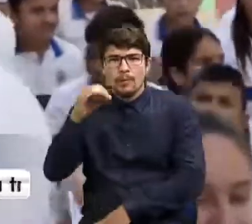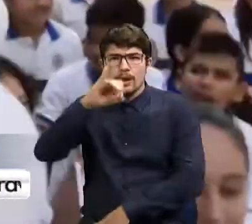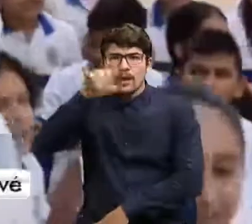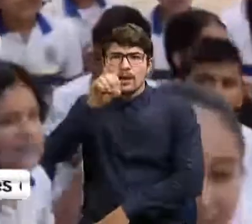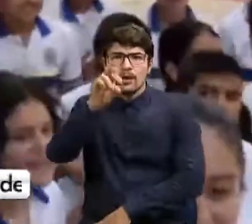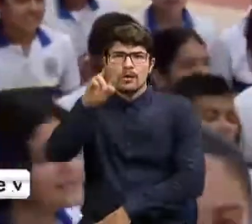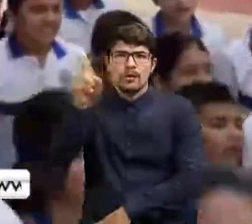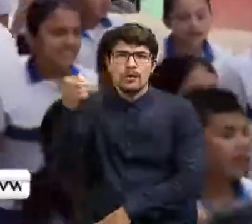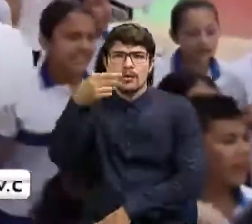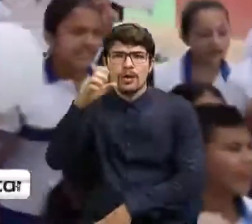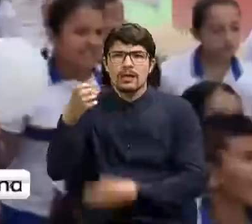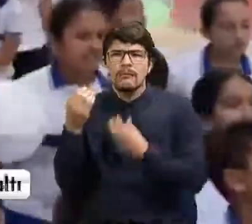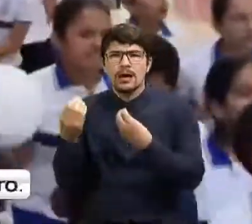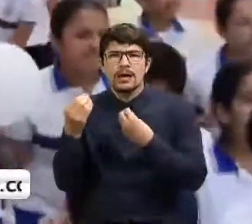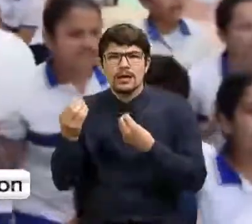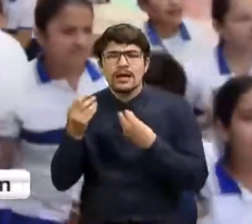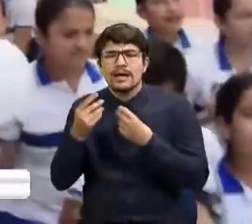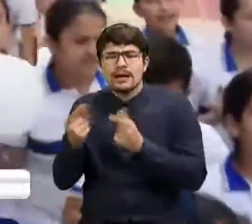Sanguino para que